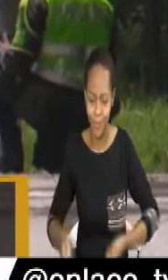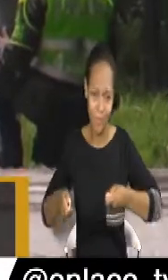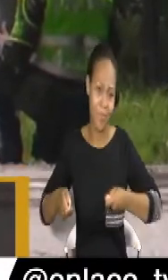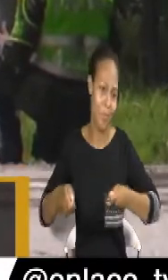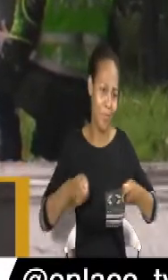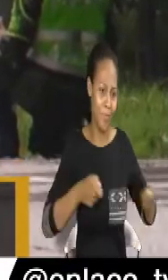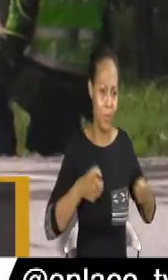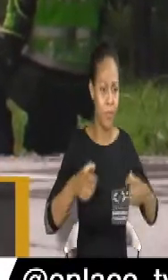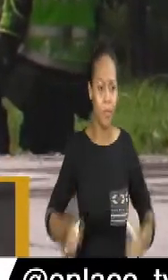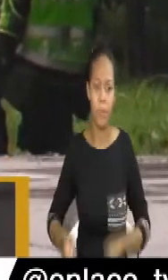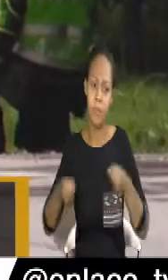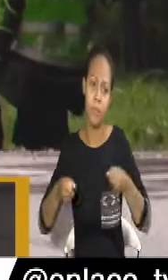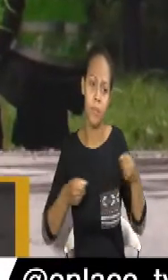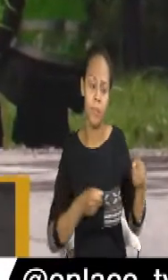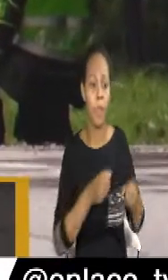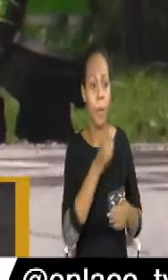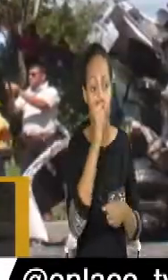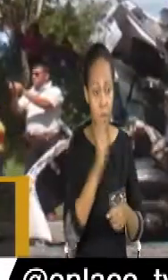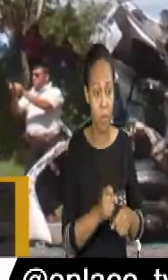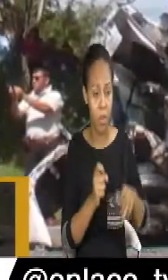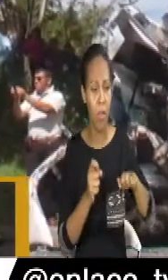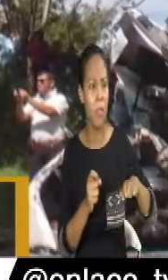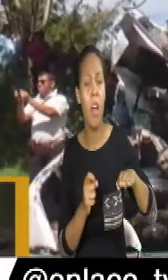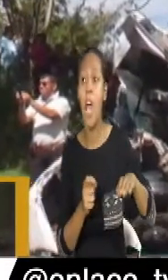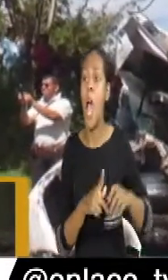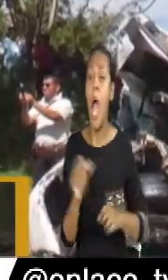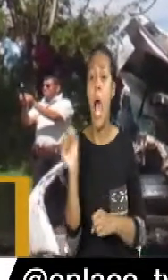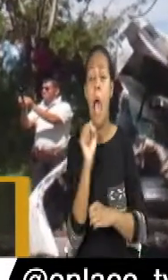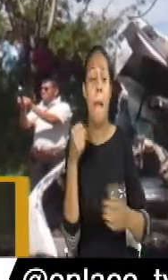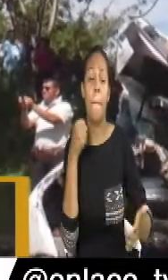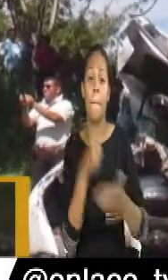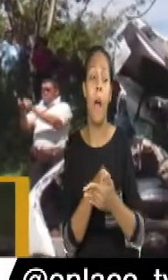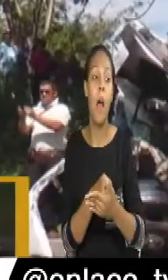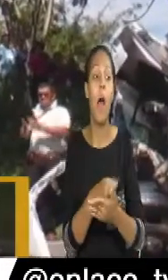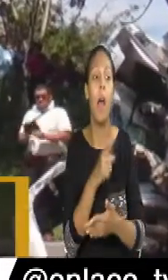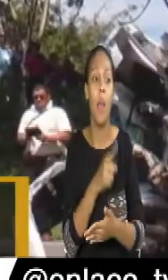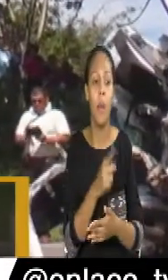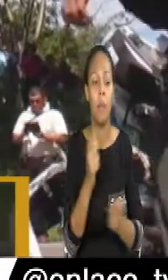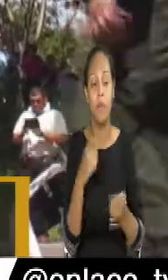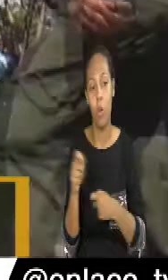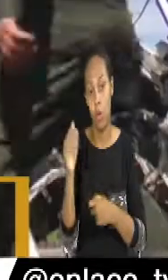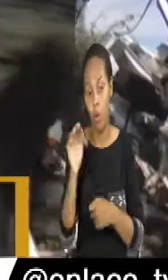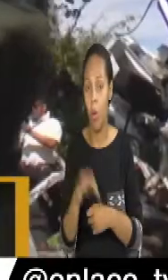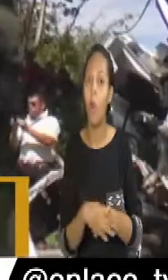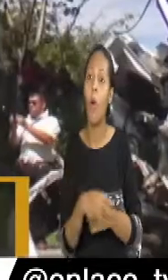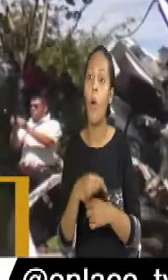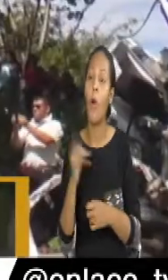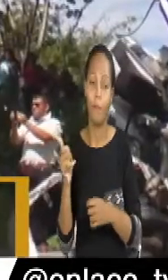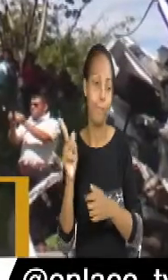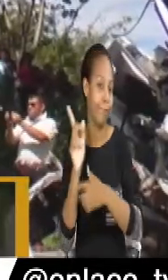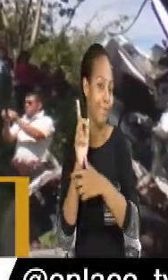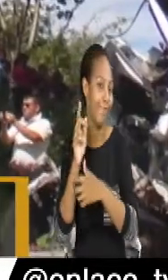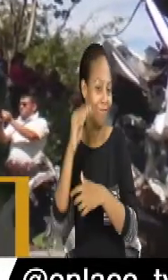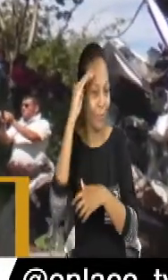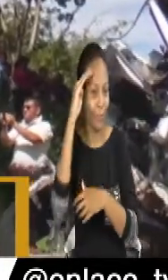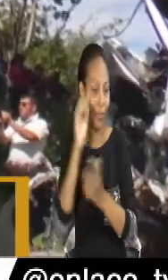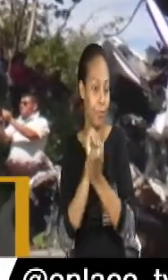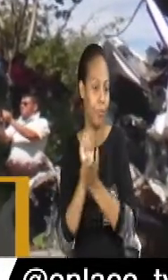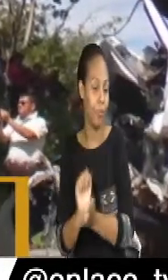conductor del vehículo de carga está a disposición de las autoridades. El hombre fue sometido a una prueba de alcoholemia cuyo resultado